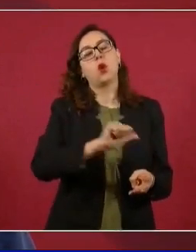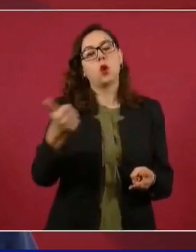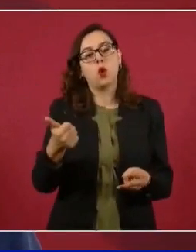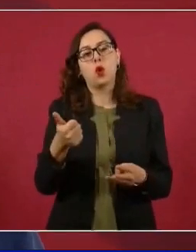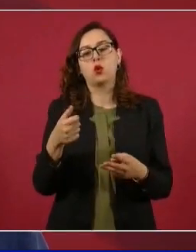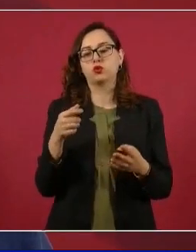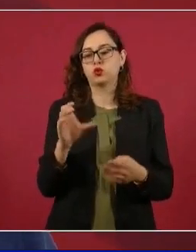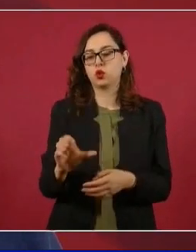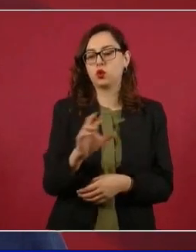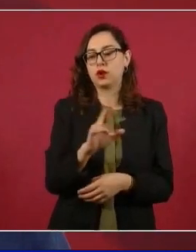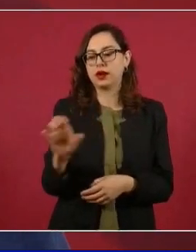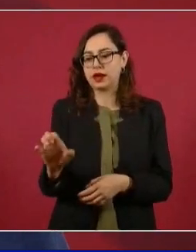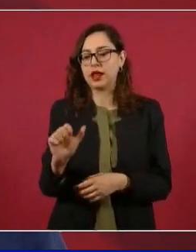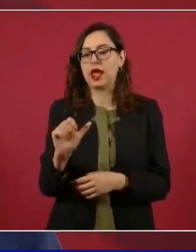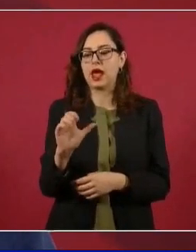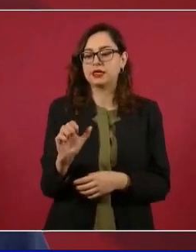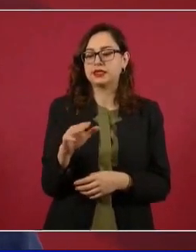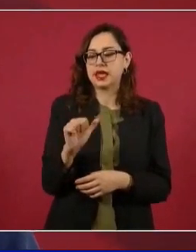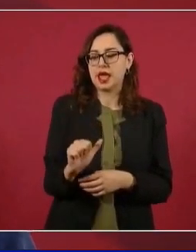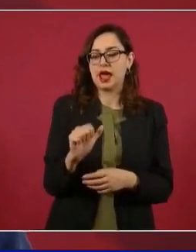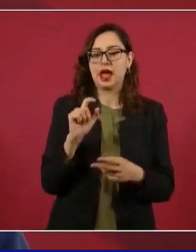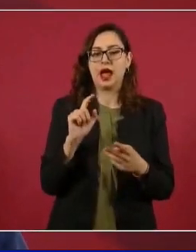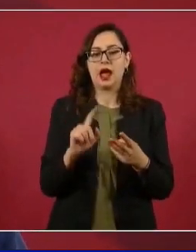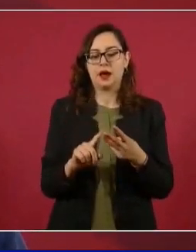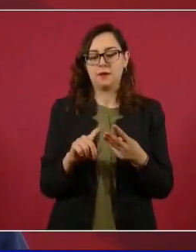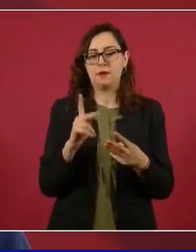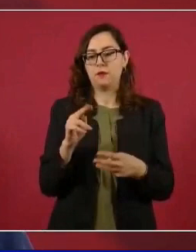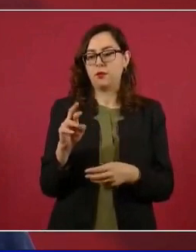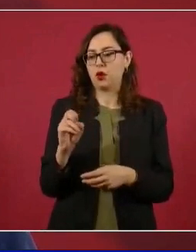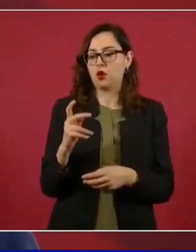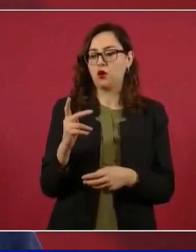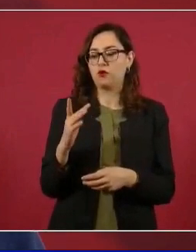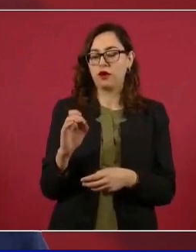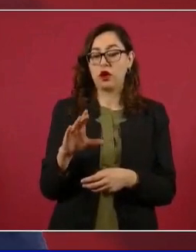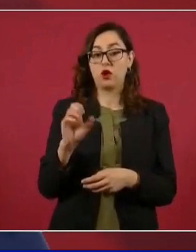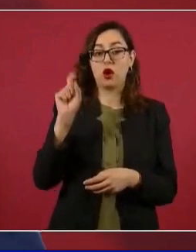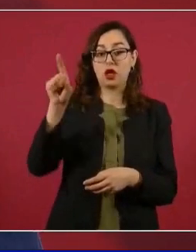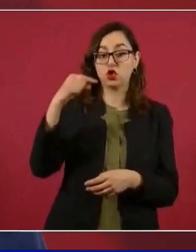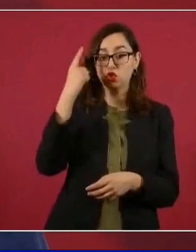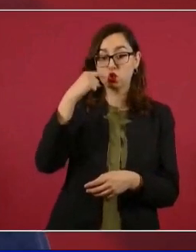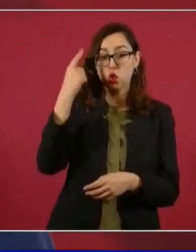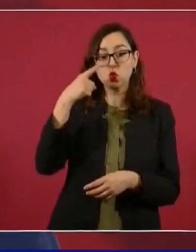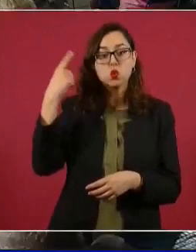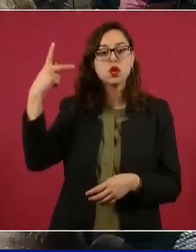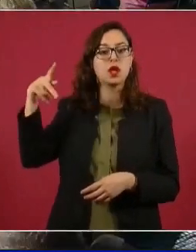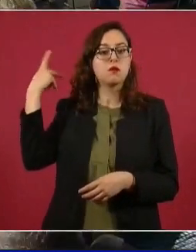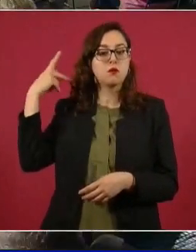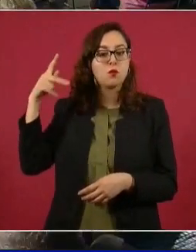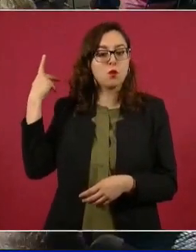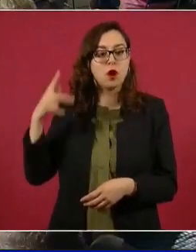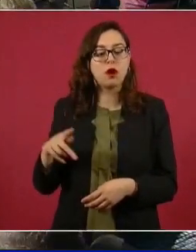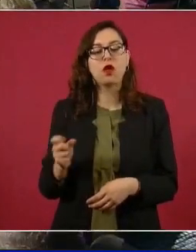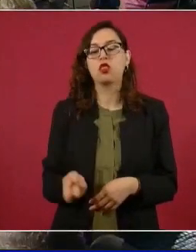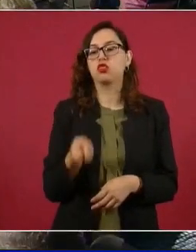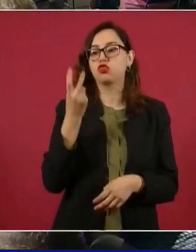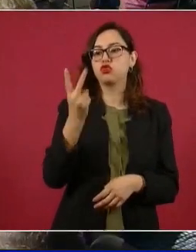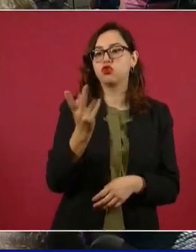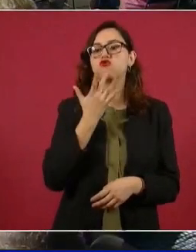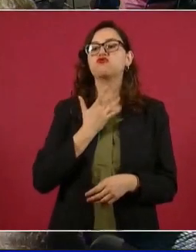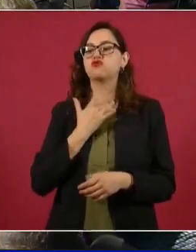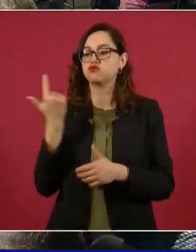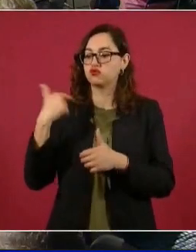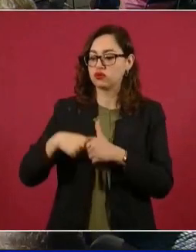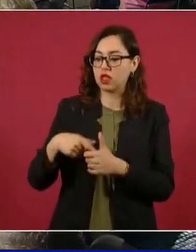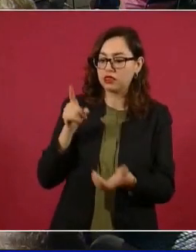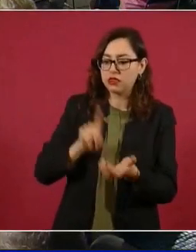de CRE, ASEA y Profeco en Cholula, Puebla, dos gasolineras en Silao de servicio